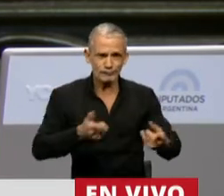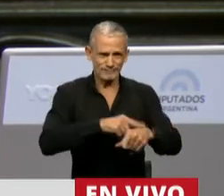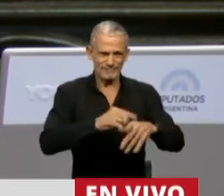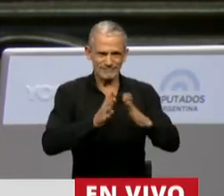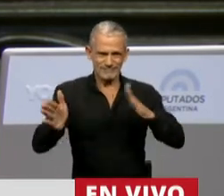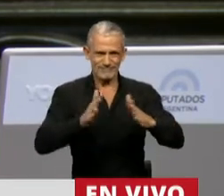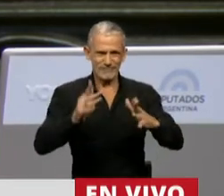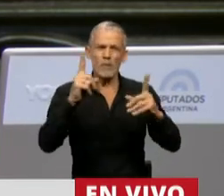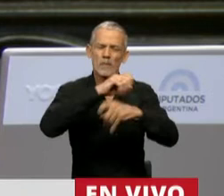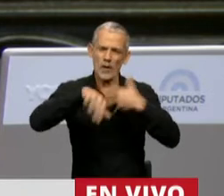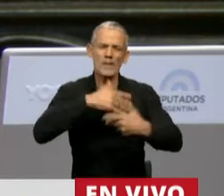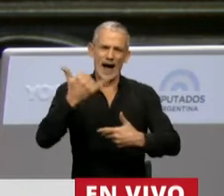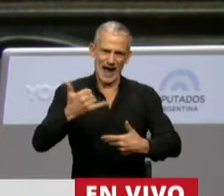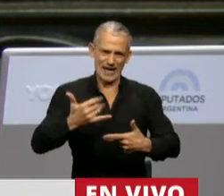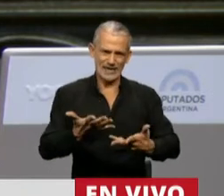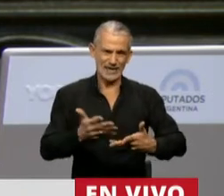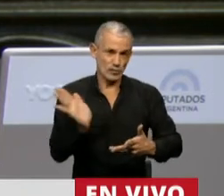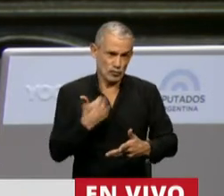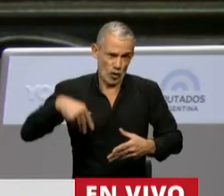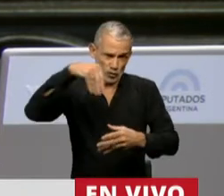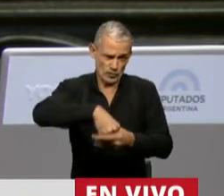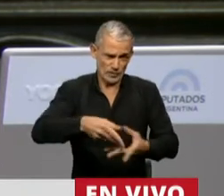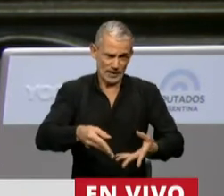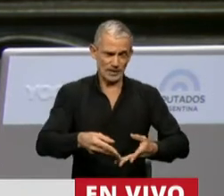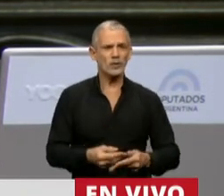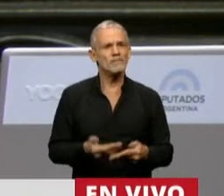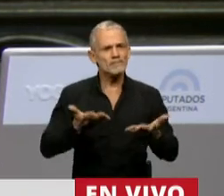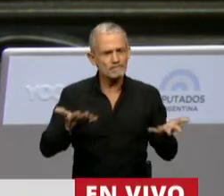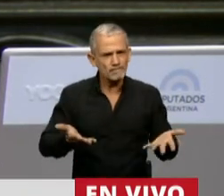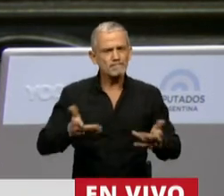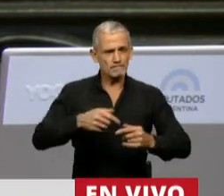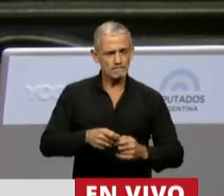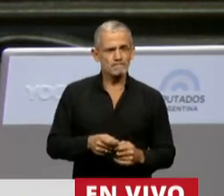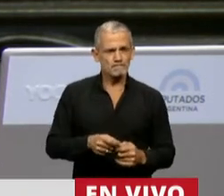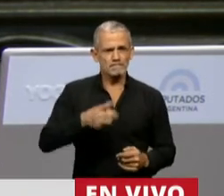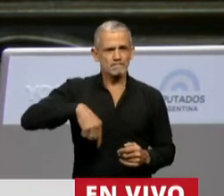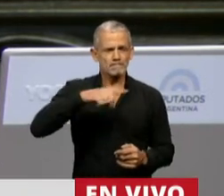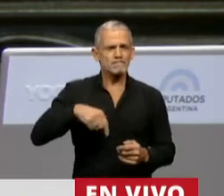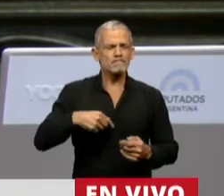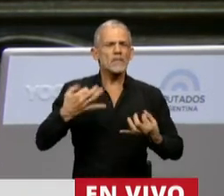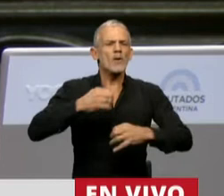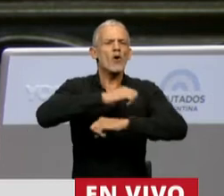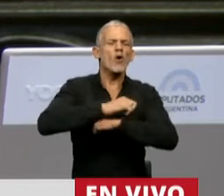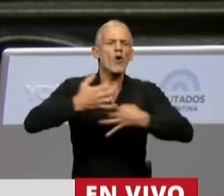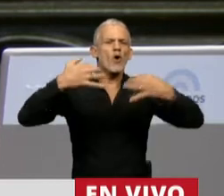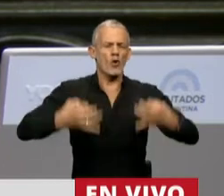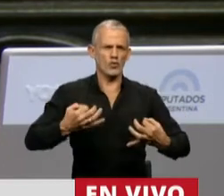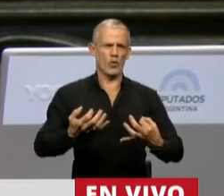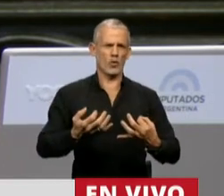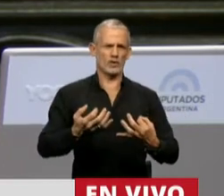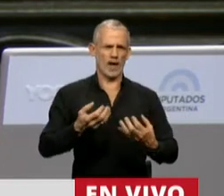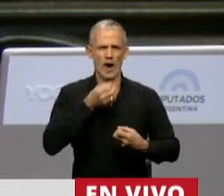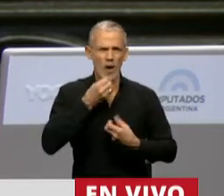crisis en la que estamos todos inmersos. Por eso, en aras a la sobriedad, a la